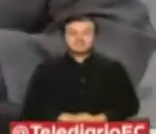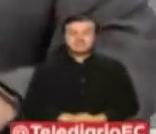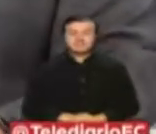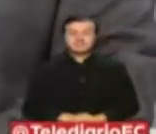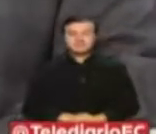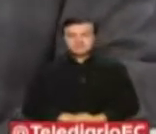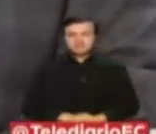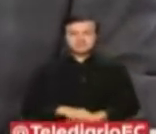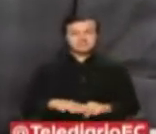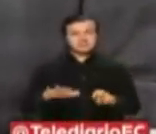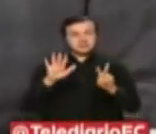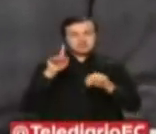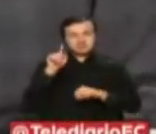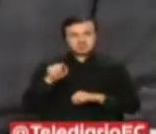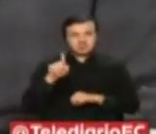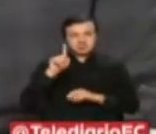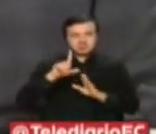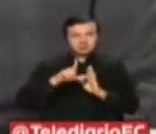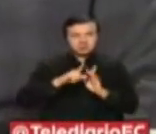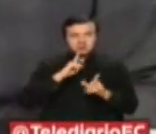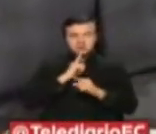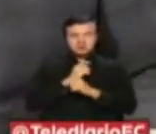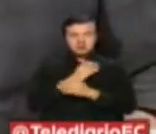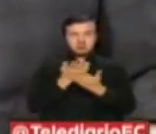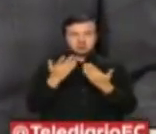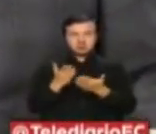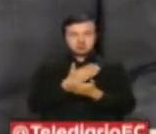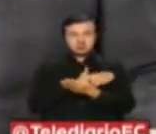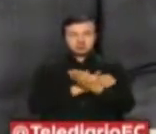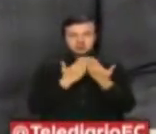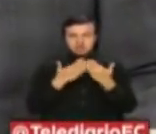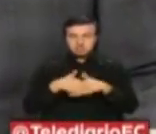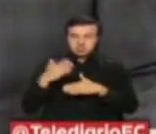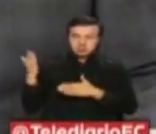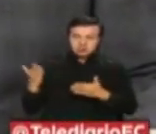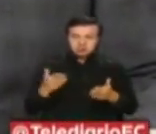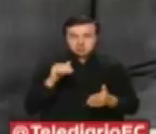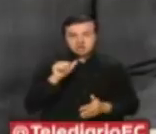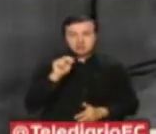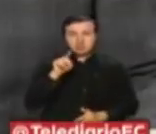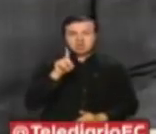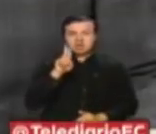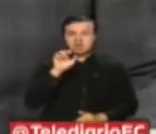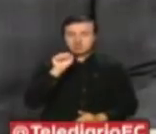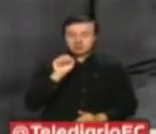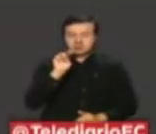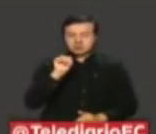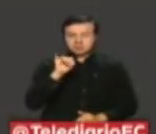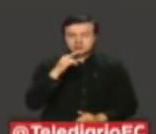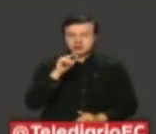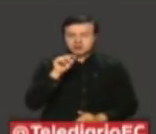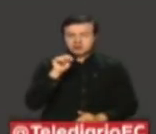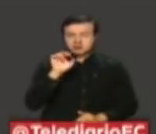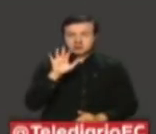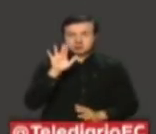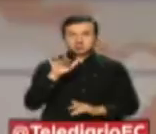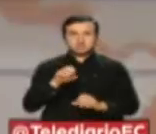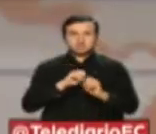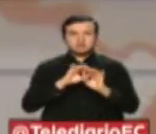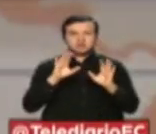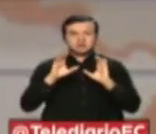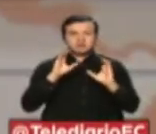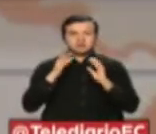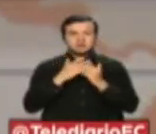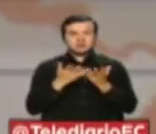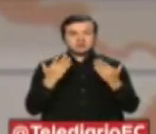son las 7 de la mañana un minuto como lo anticipamos se encuentra con nosotros andrés michelena secretario general de